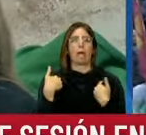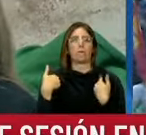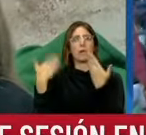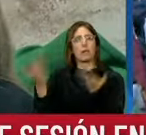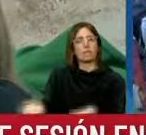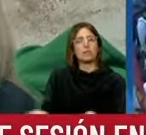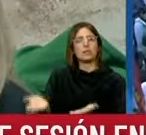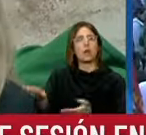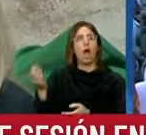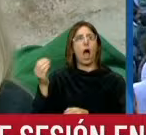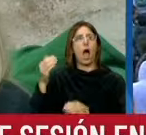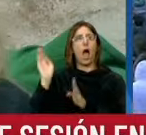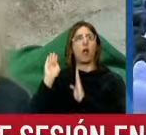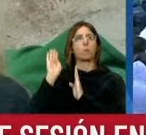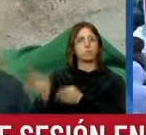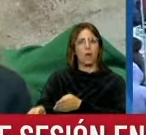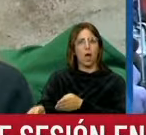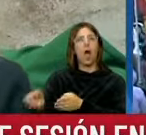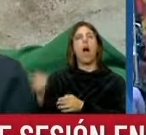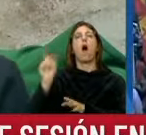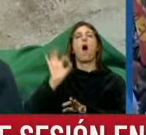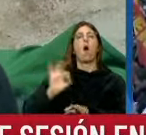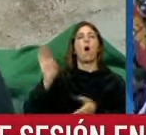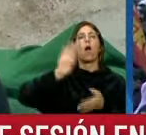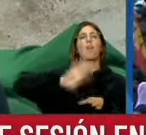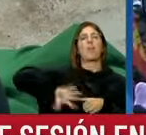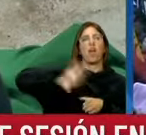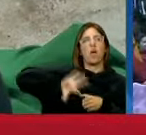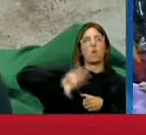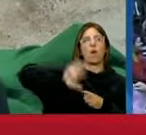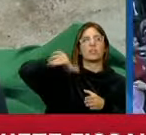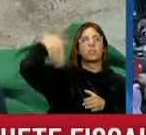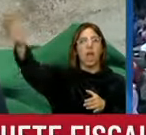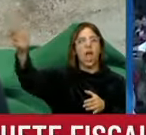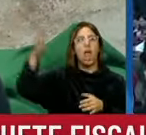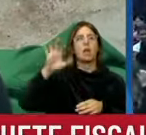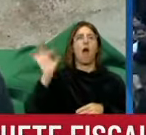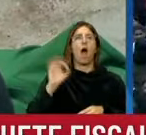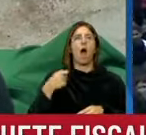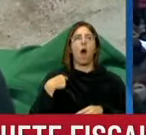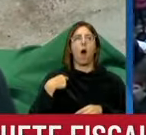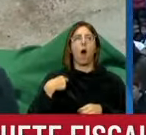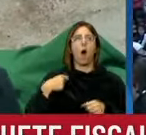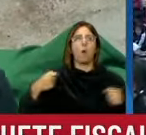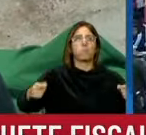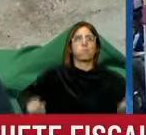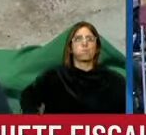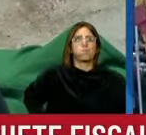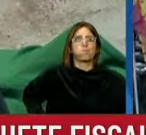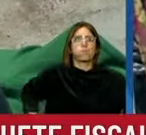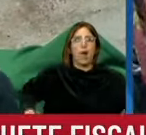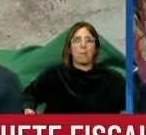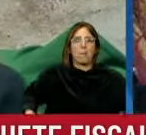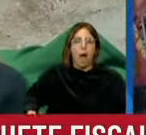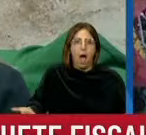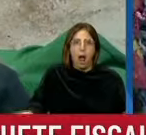Tampoco la tenía en el año 17 y tampoco la tenía en el año 18. Y sin embargo ganaron el